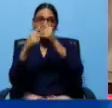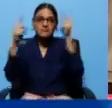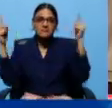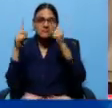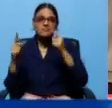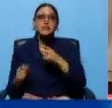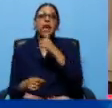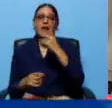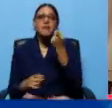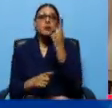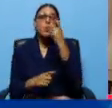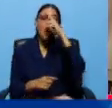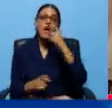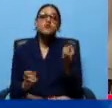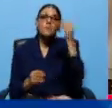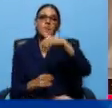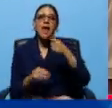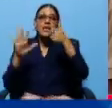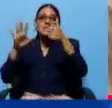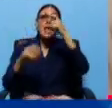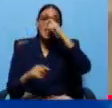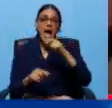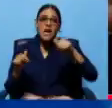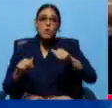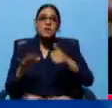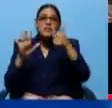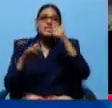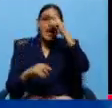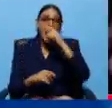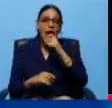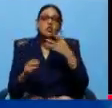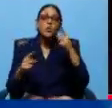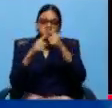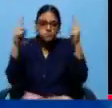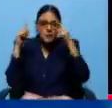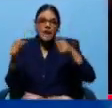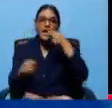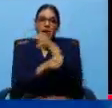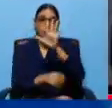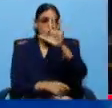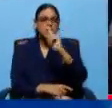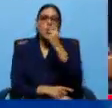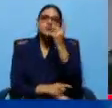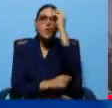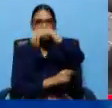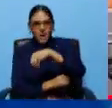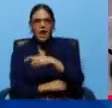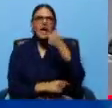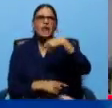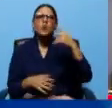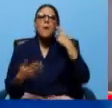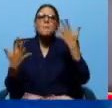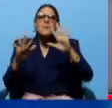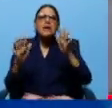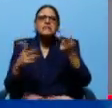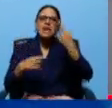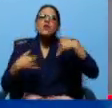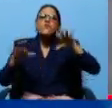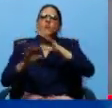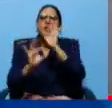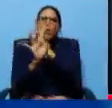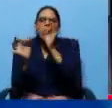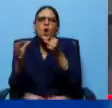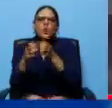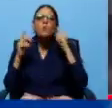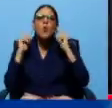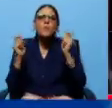Hasta sexto año es un complejo educativo. Hasta sexto año llega. Mira, esto parece un grupo musical, ¿verdad? ¿Cómo te